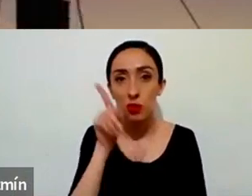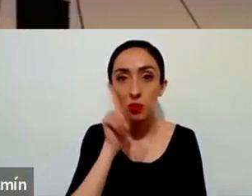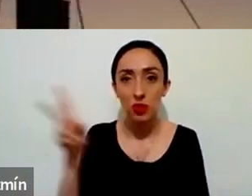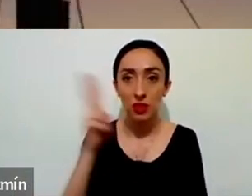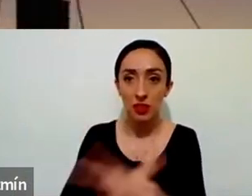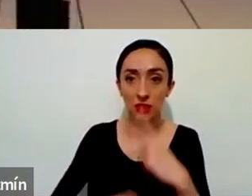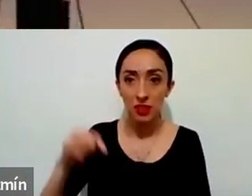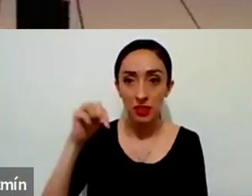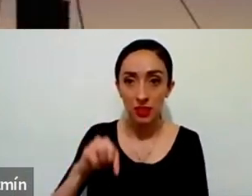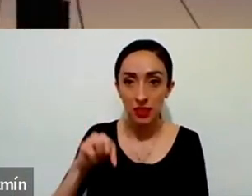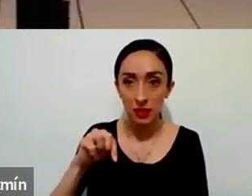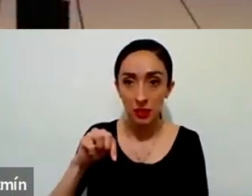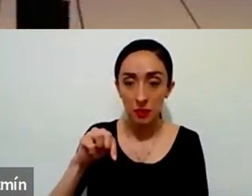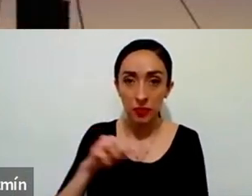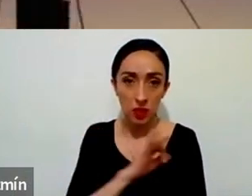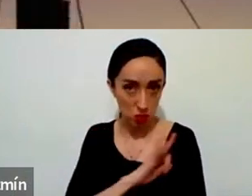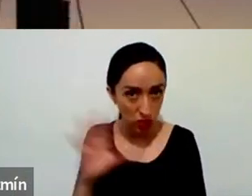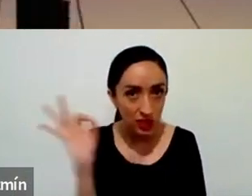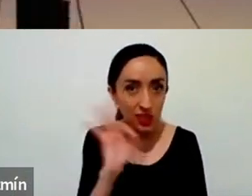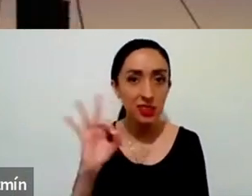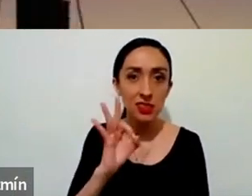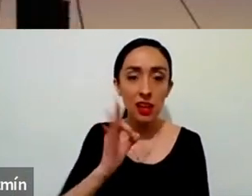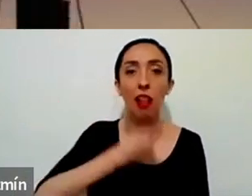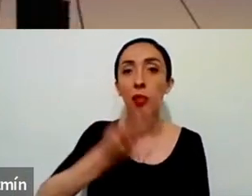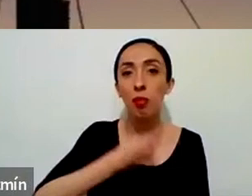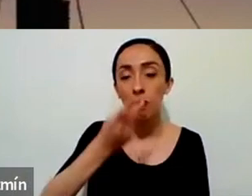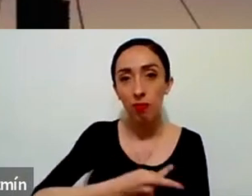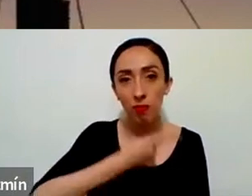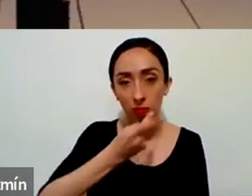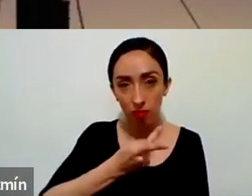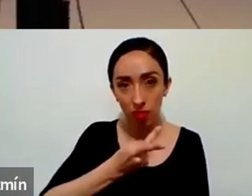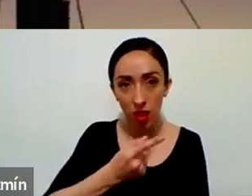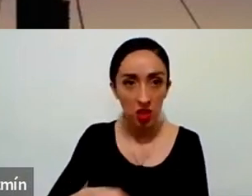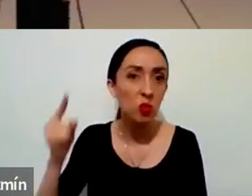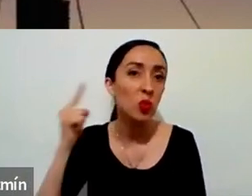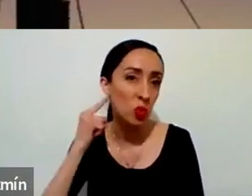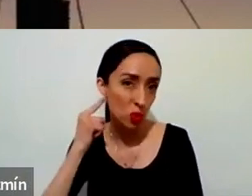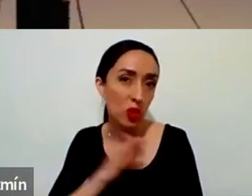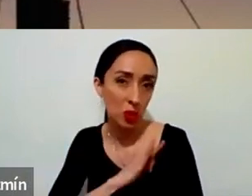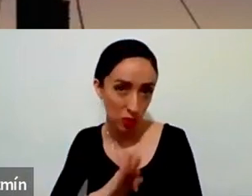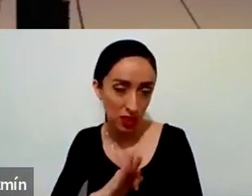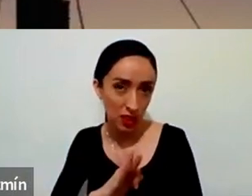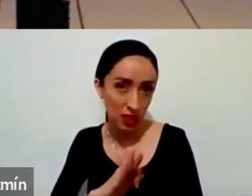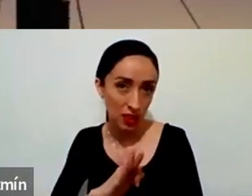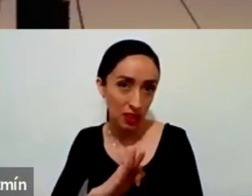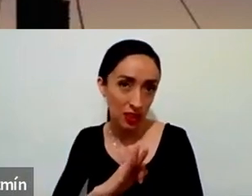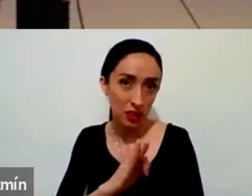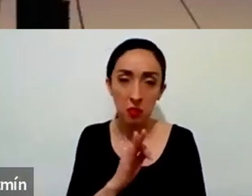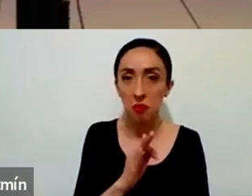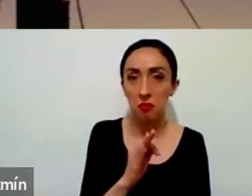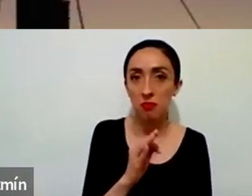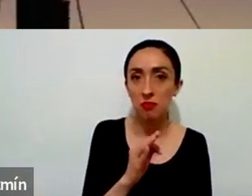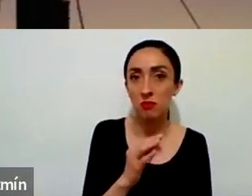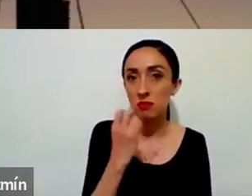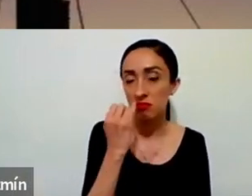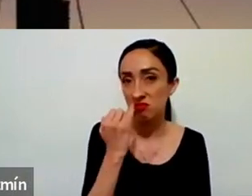comunicarnos verbalmente y que tenemos la capacidad auditiva de escuchar mis palabras, pero también